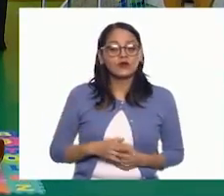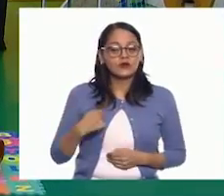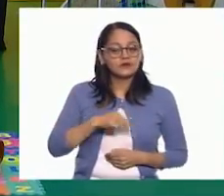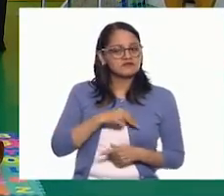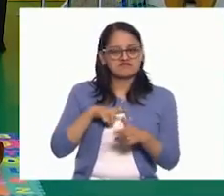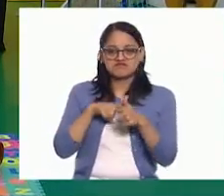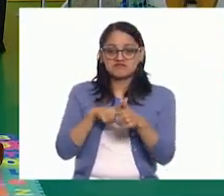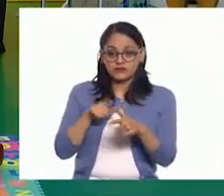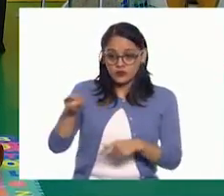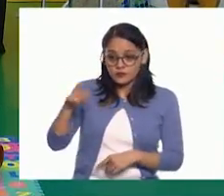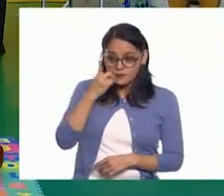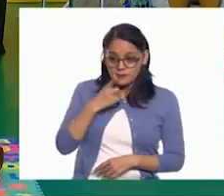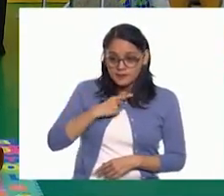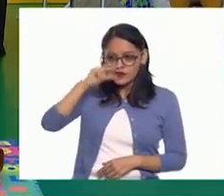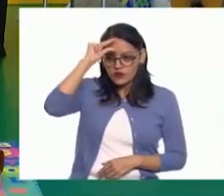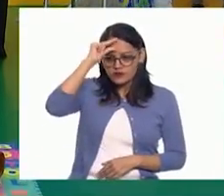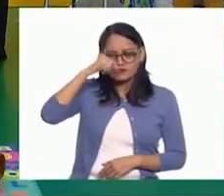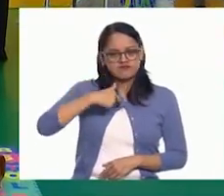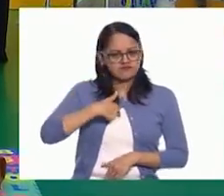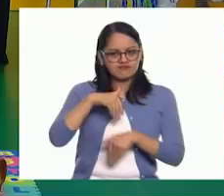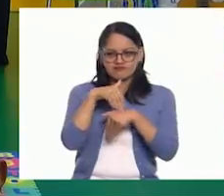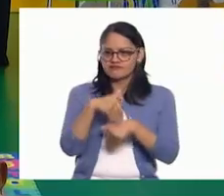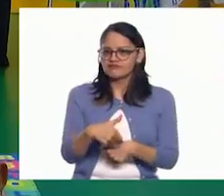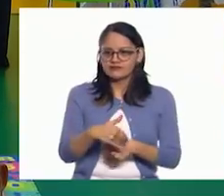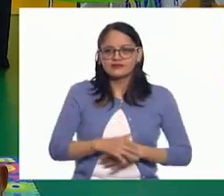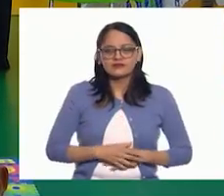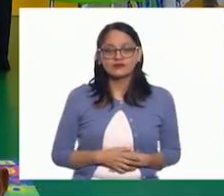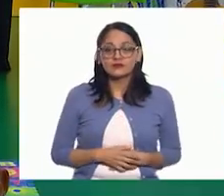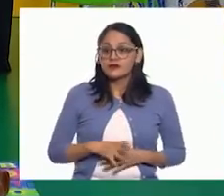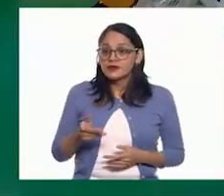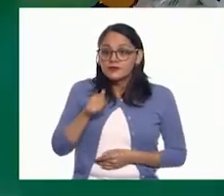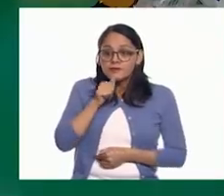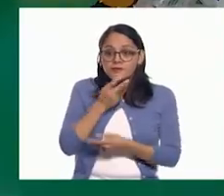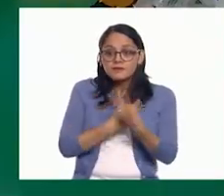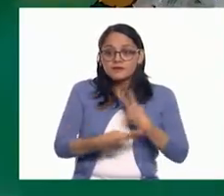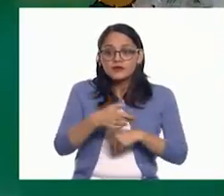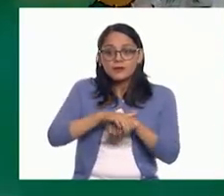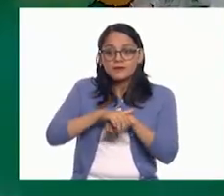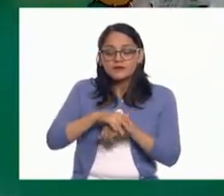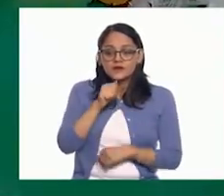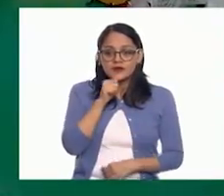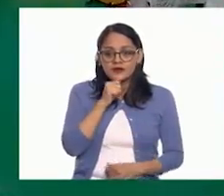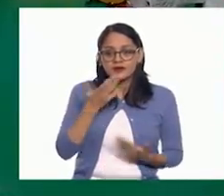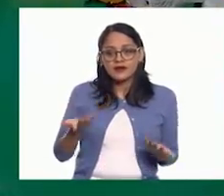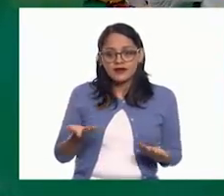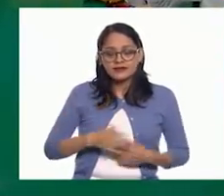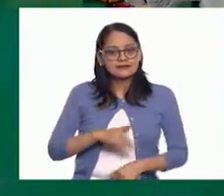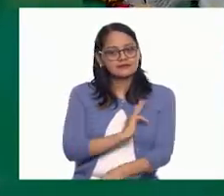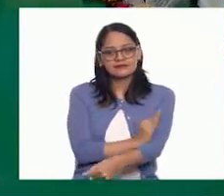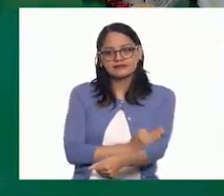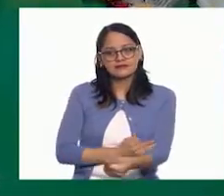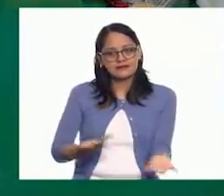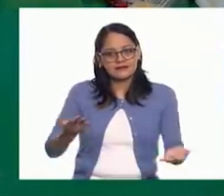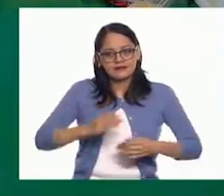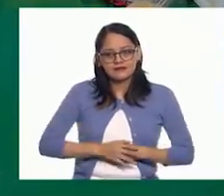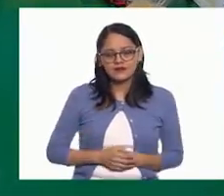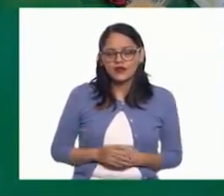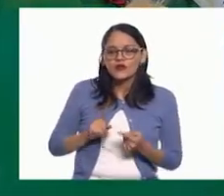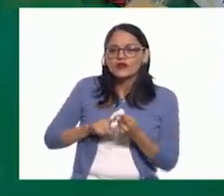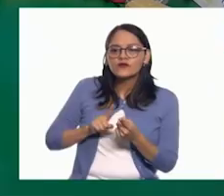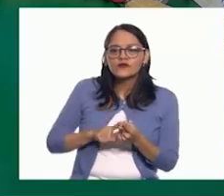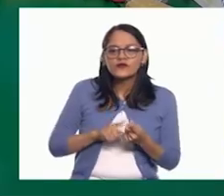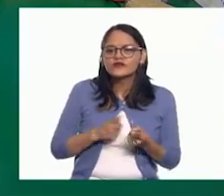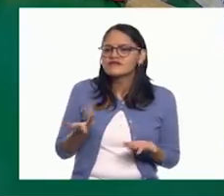seguiremos tus sabios consejos. Todavía no llegan mis amigos. ¡Y ya es tarde! ¿Dónde